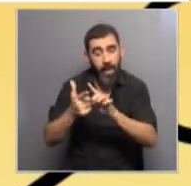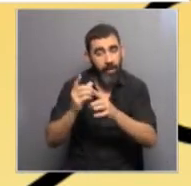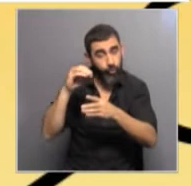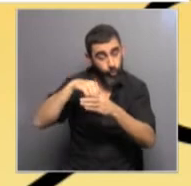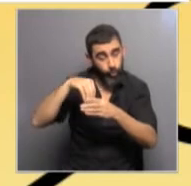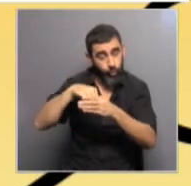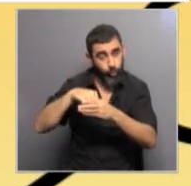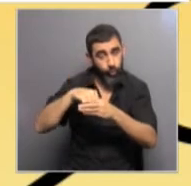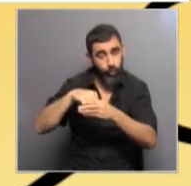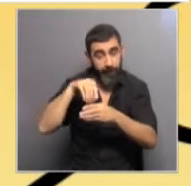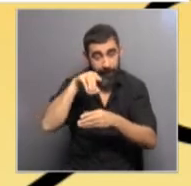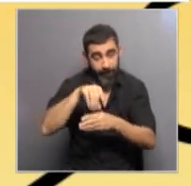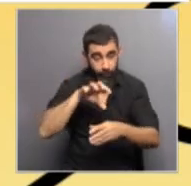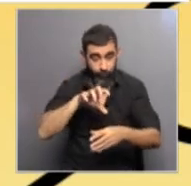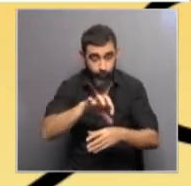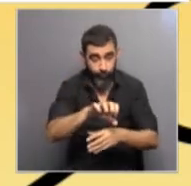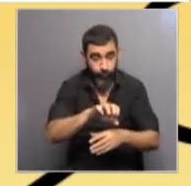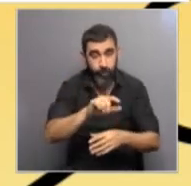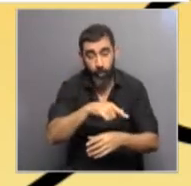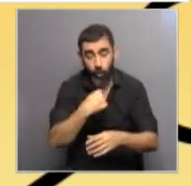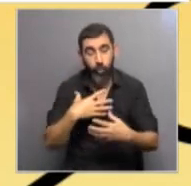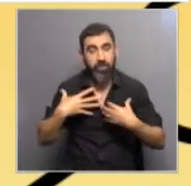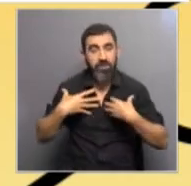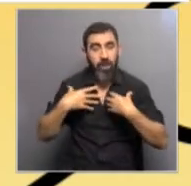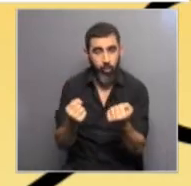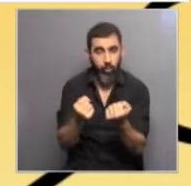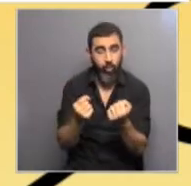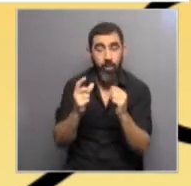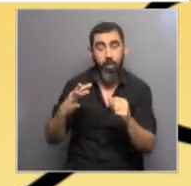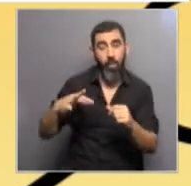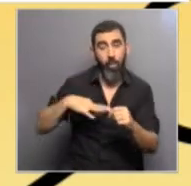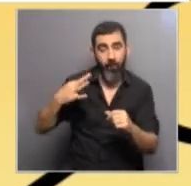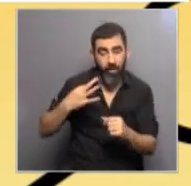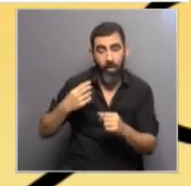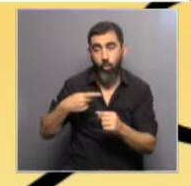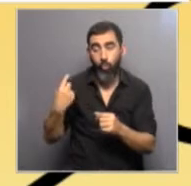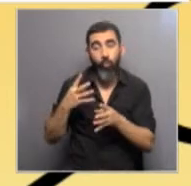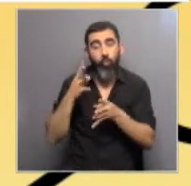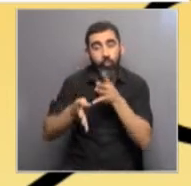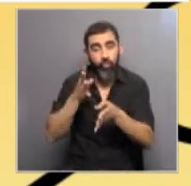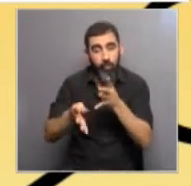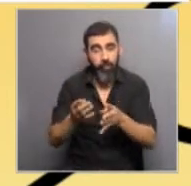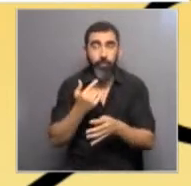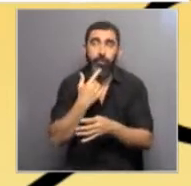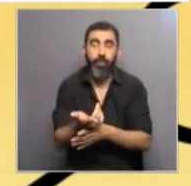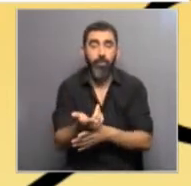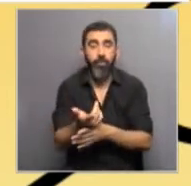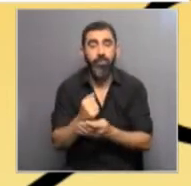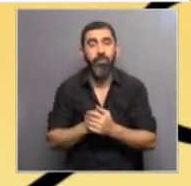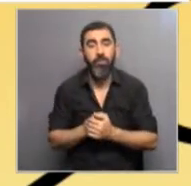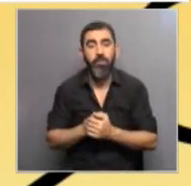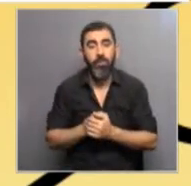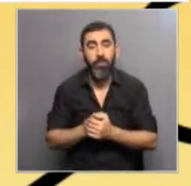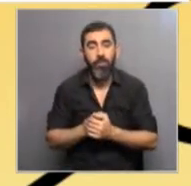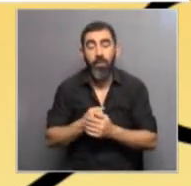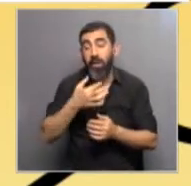íntima entre esos microorganismos y nuestra salud, nuestra vida, nuestro funcionamiento. Por ejemplo, recién